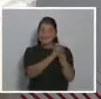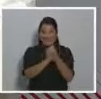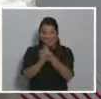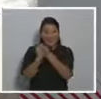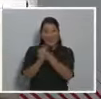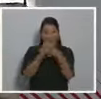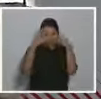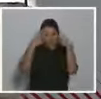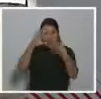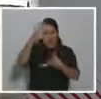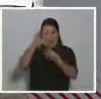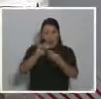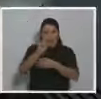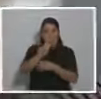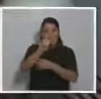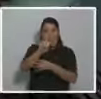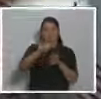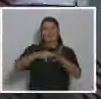¡Felicidades!